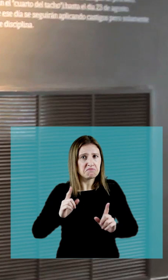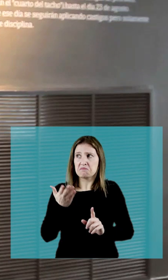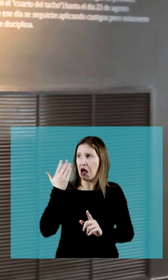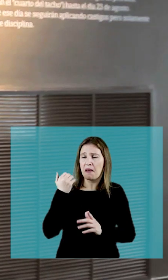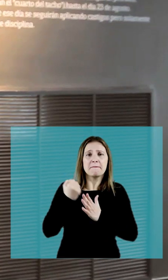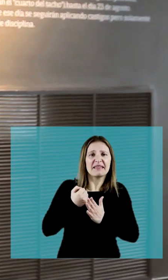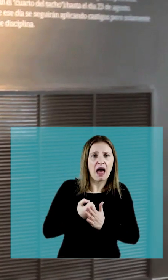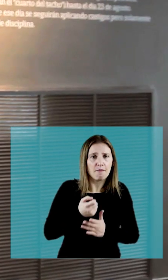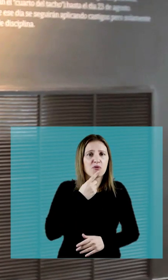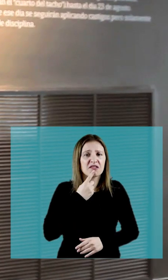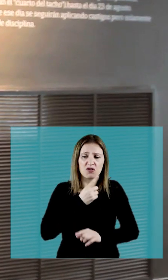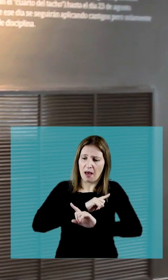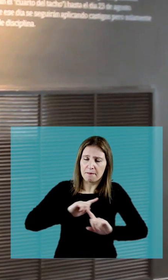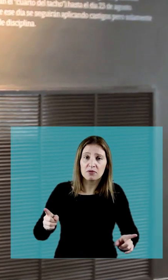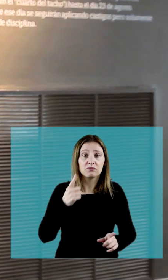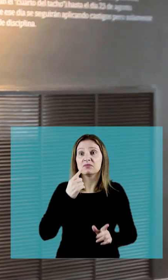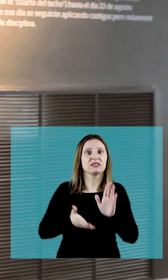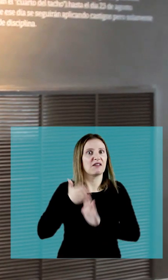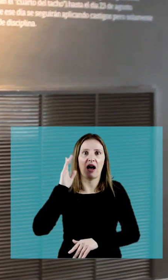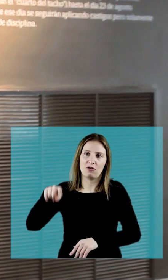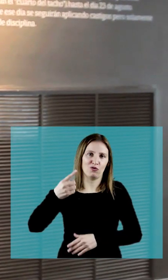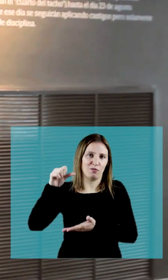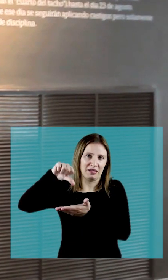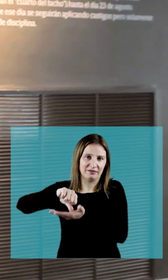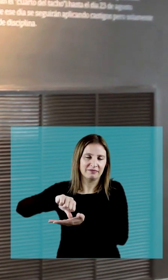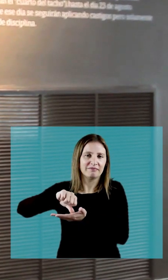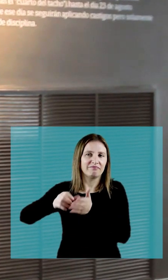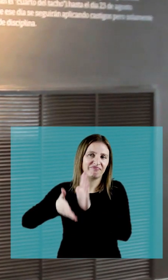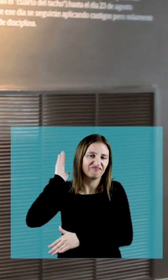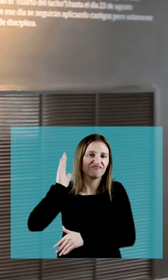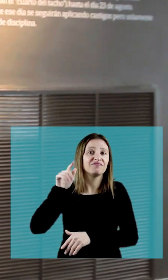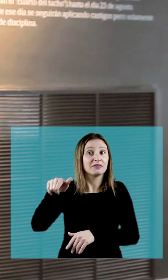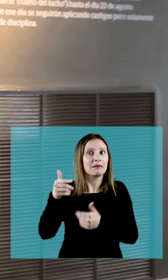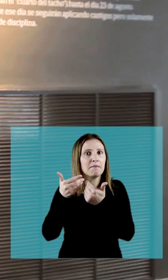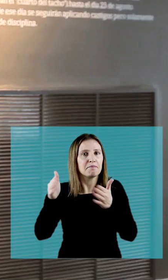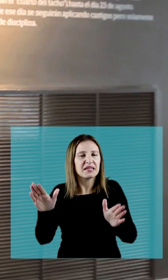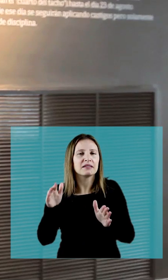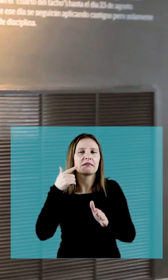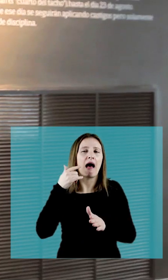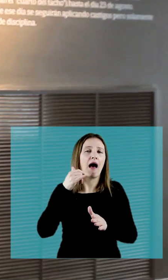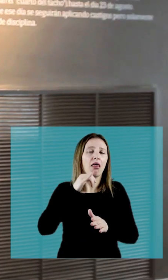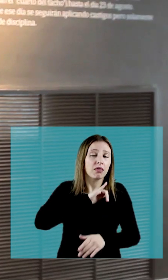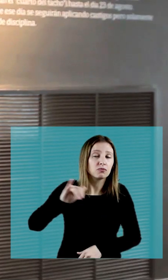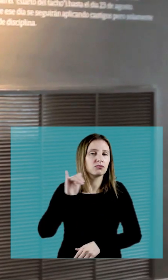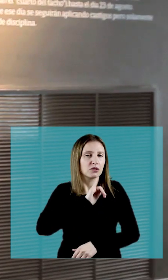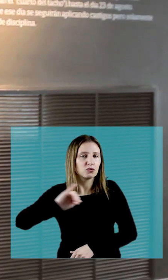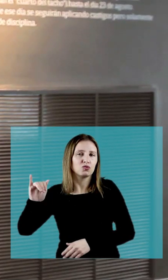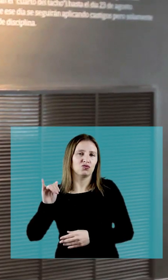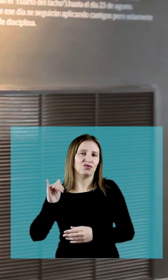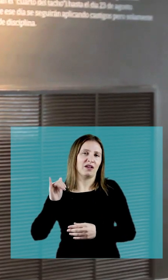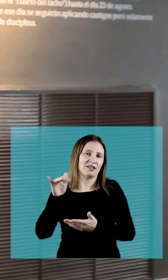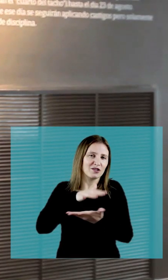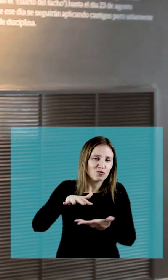sido. Y se va del país y a partir de ese momento se dedica a denunciar lo vivido,